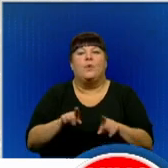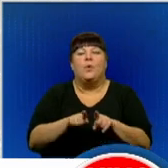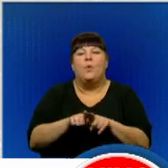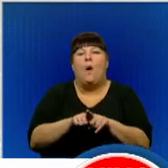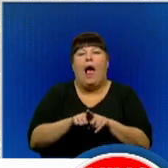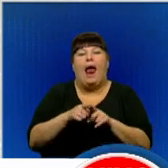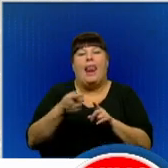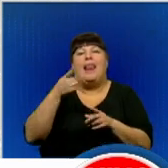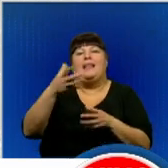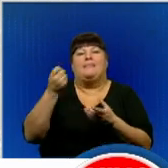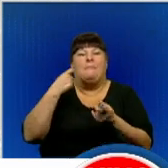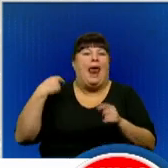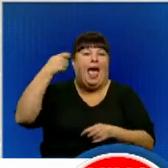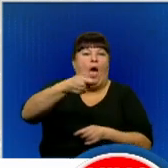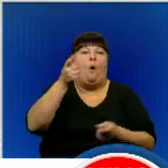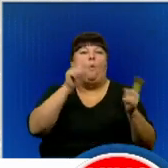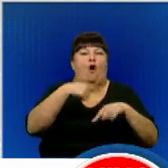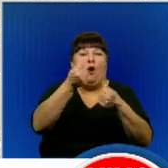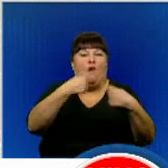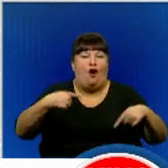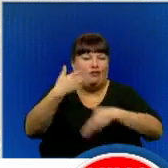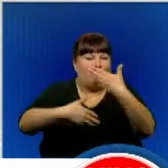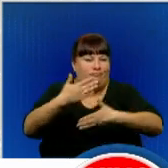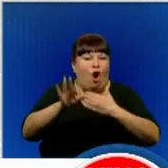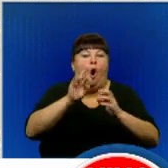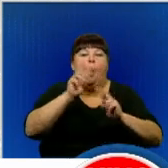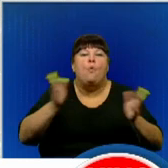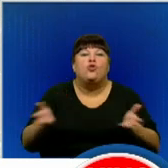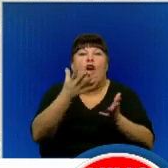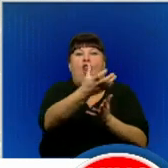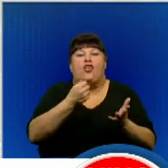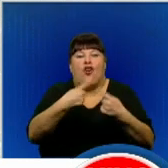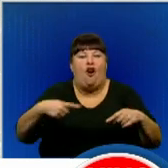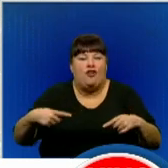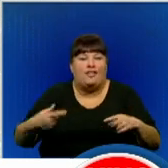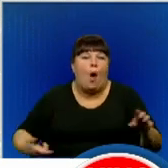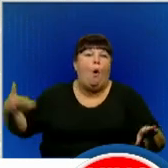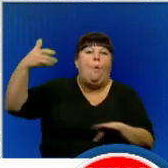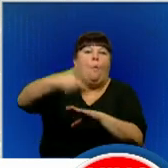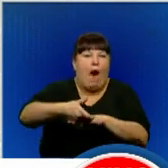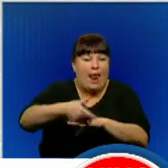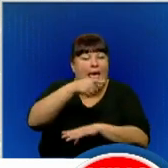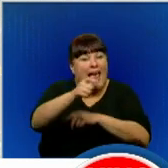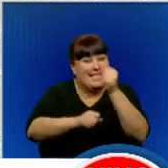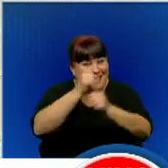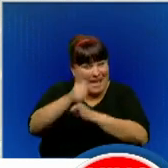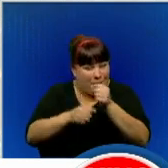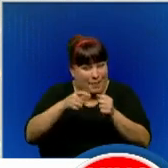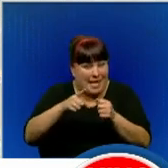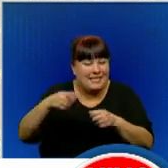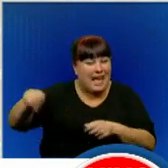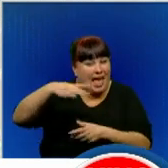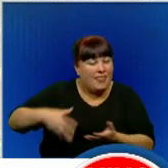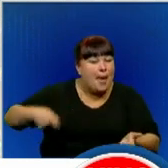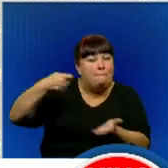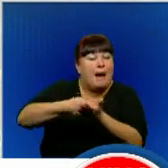el retiro de utilidades y estimulaba el no retiro de estímulo ni la reinversión y esas empresas que van a ser sometidas a